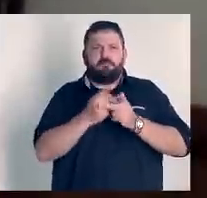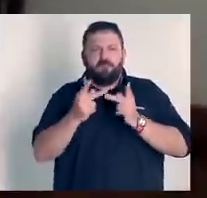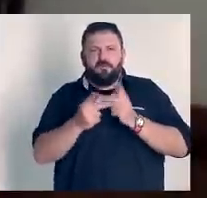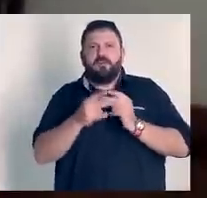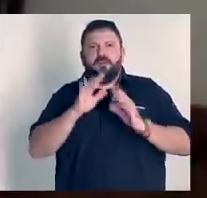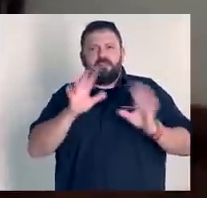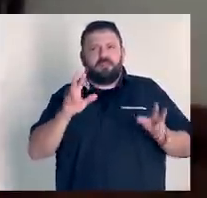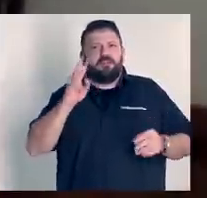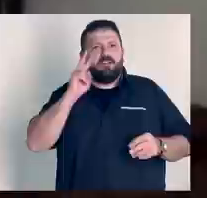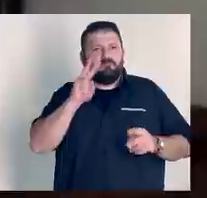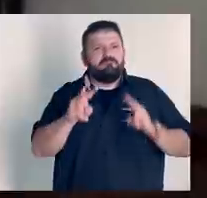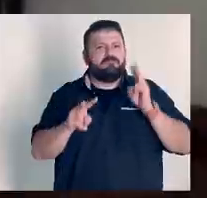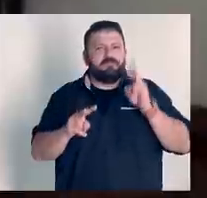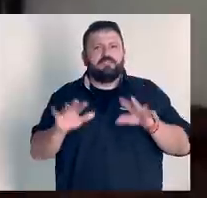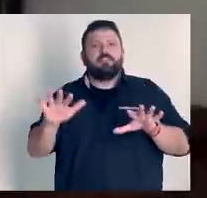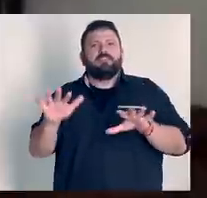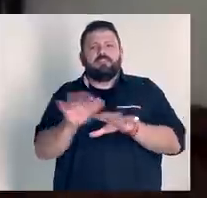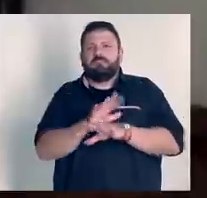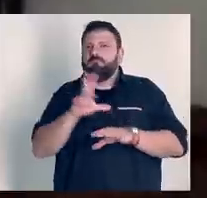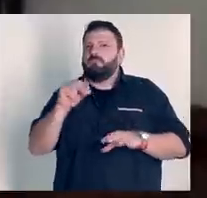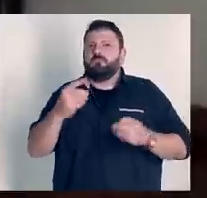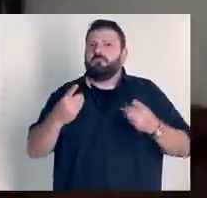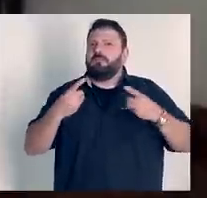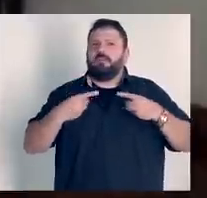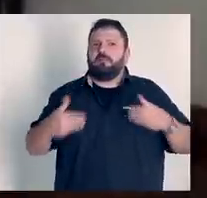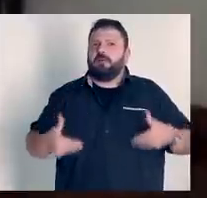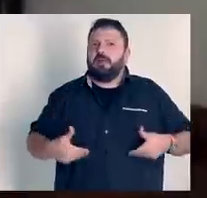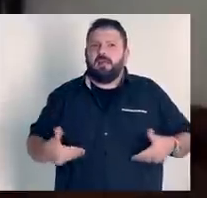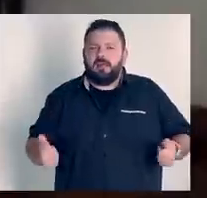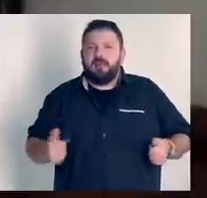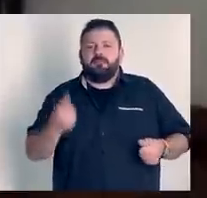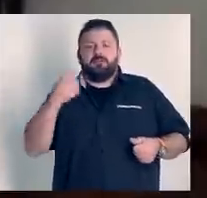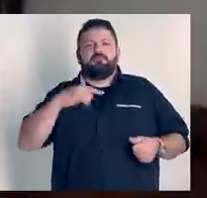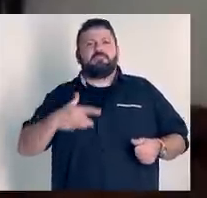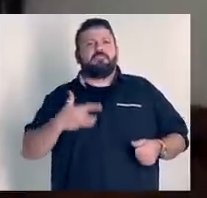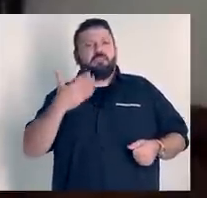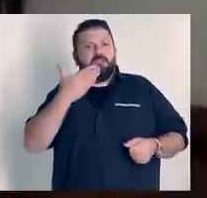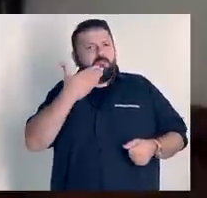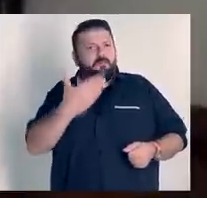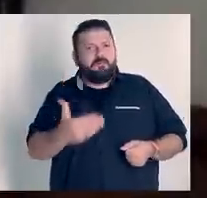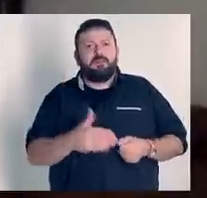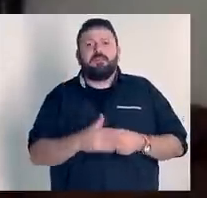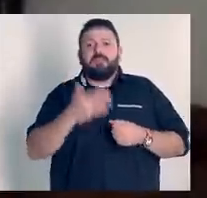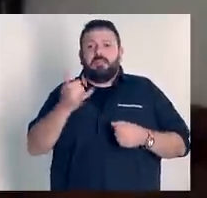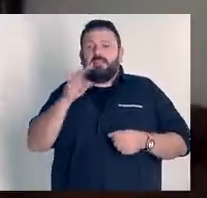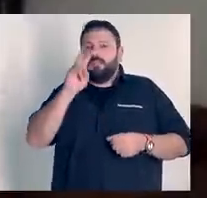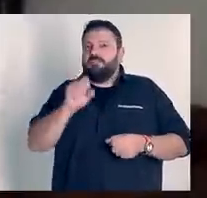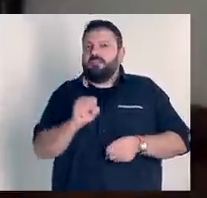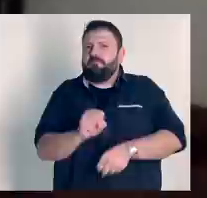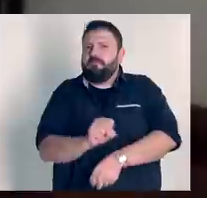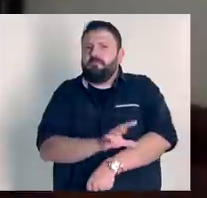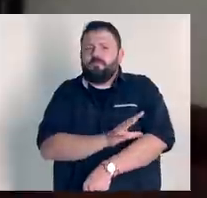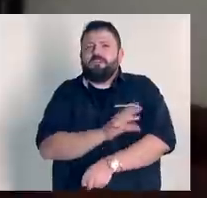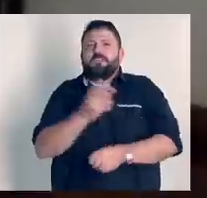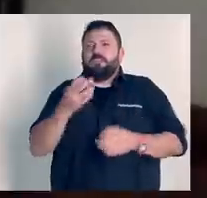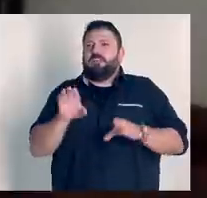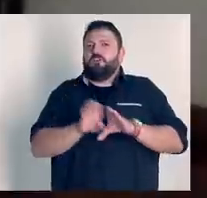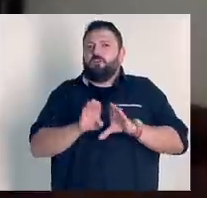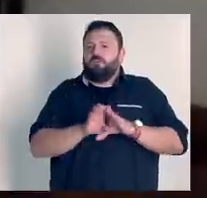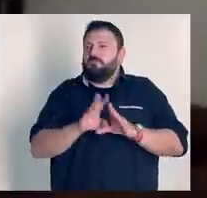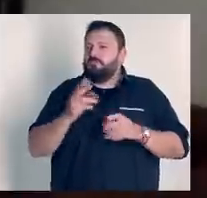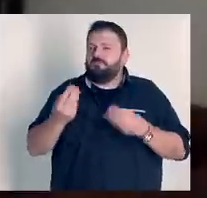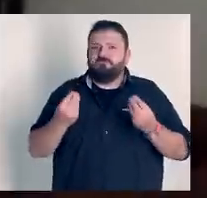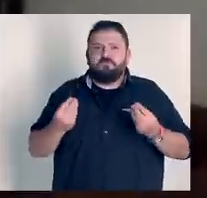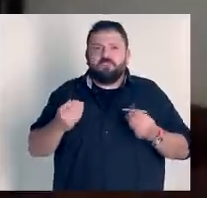día con día los cambios. No me daba hambre, no me daba antojo, me sentía satisfecha. Este estado emocional que tanto me afligía,